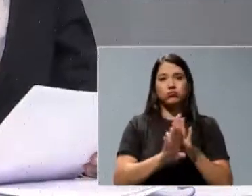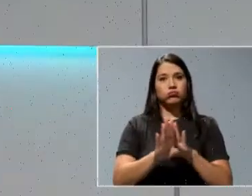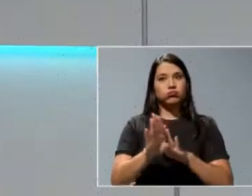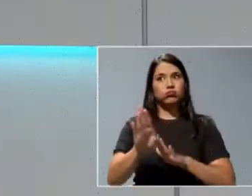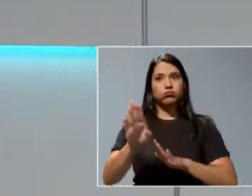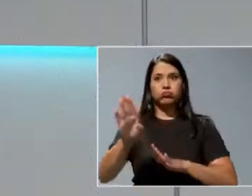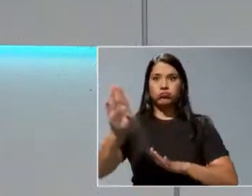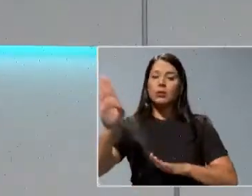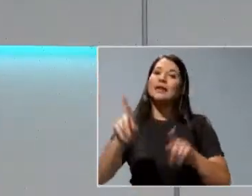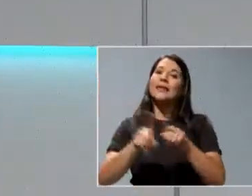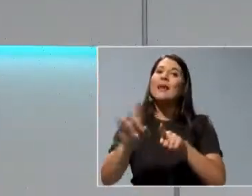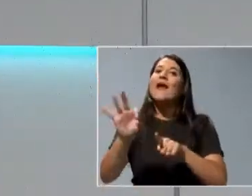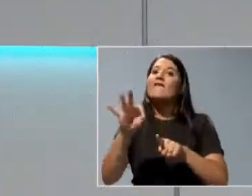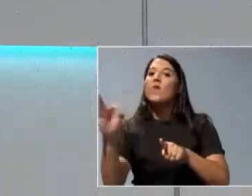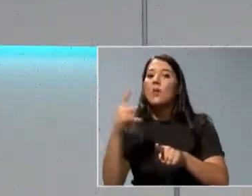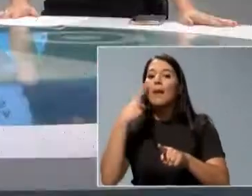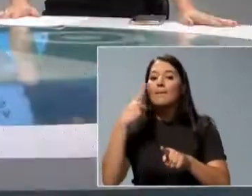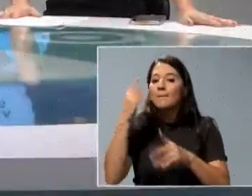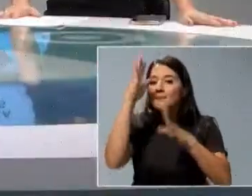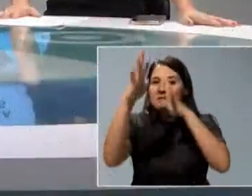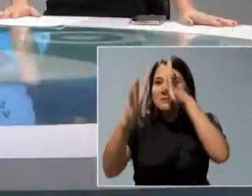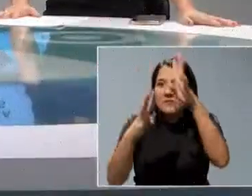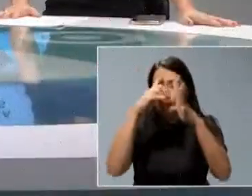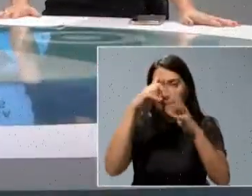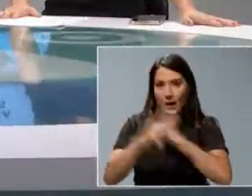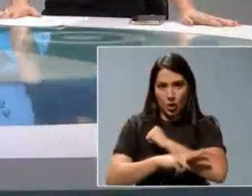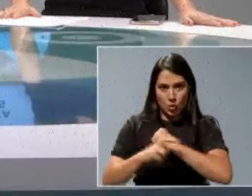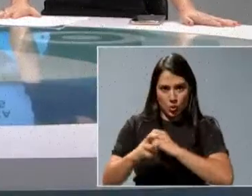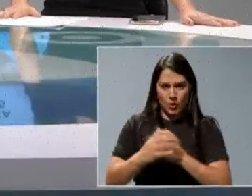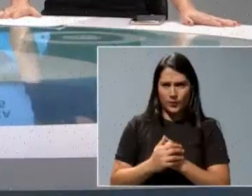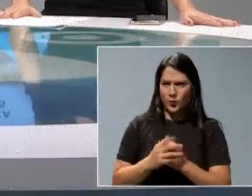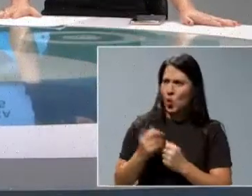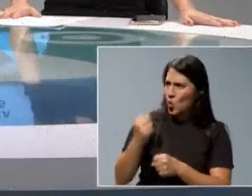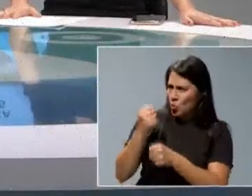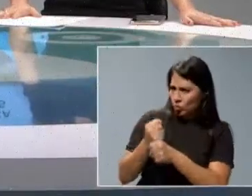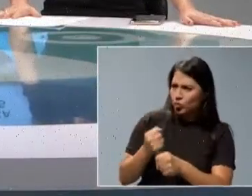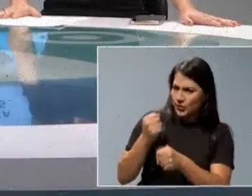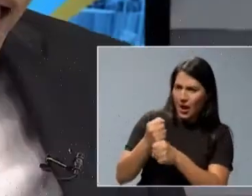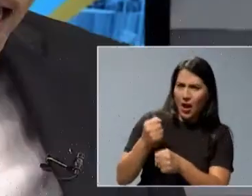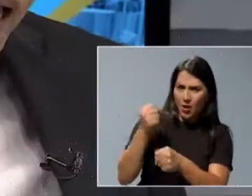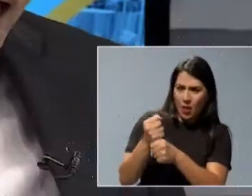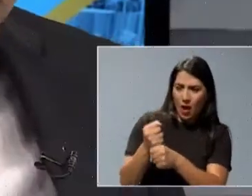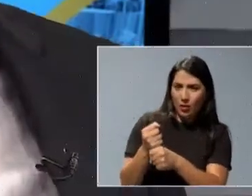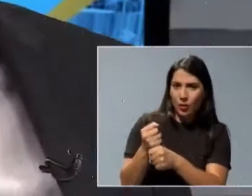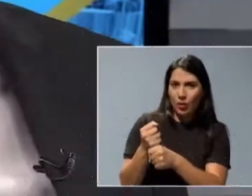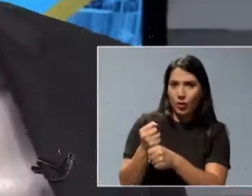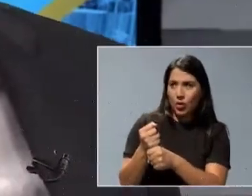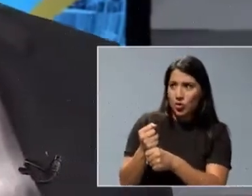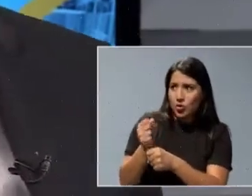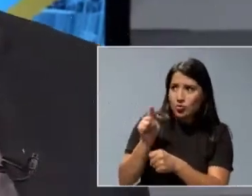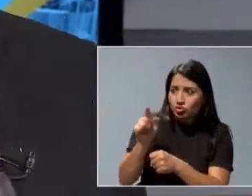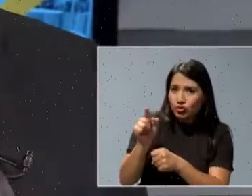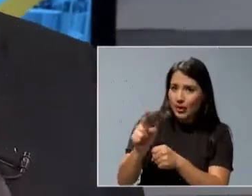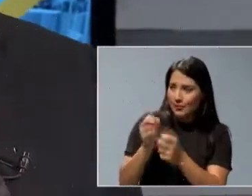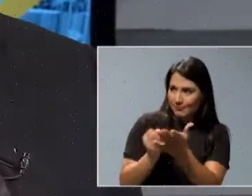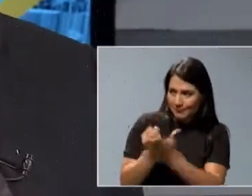forma en que los delincuentes están actuando. Es un trabajo intensivo en el que usted se ha